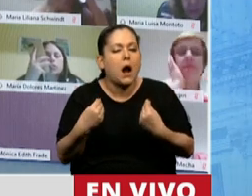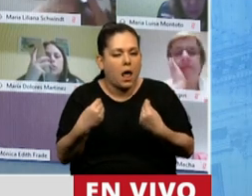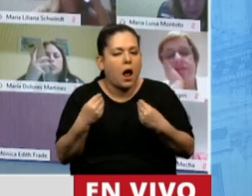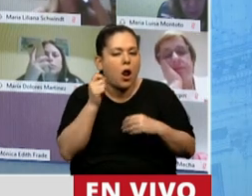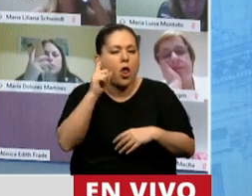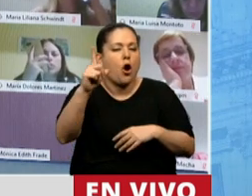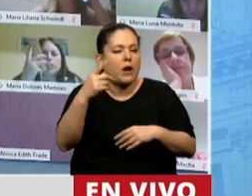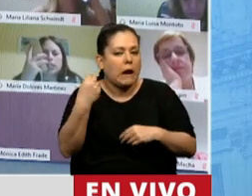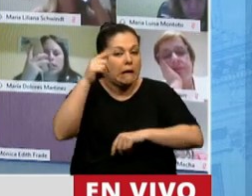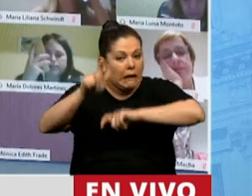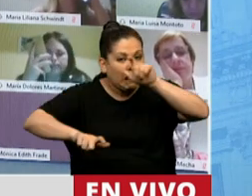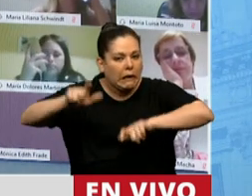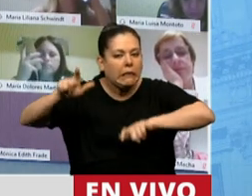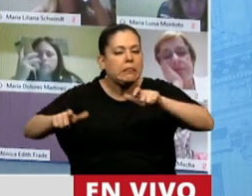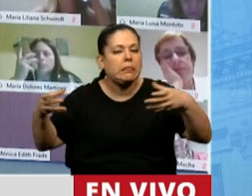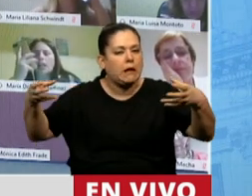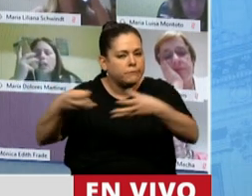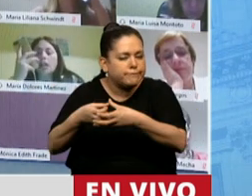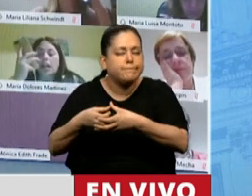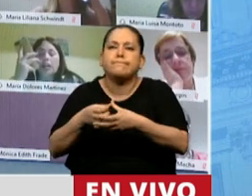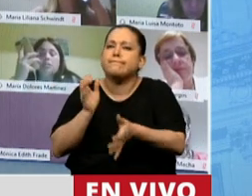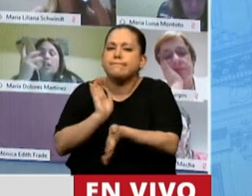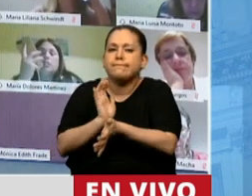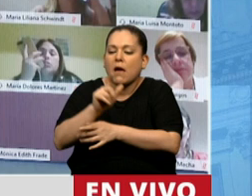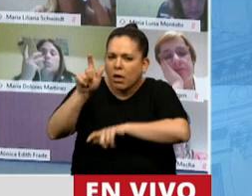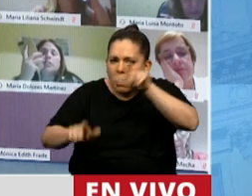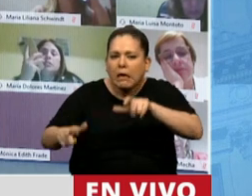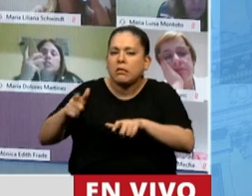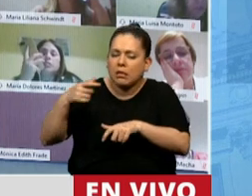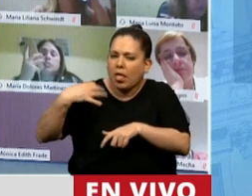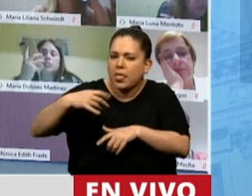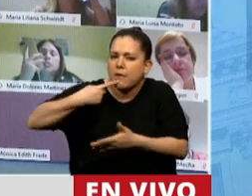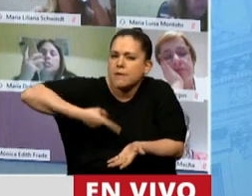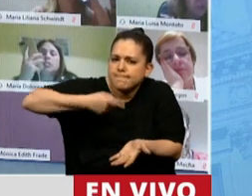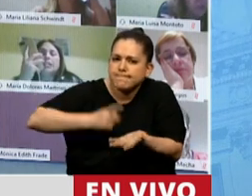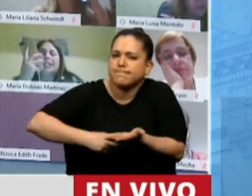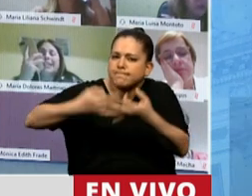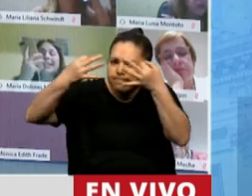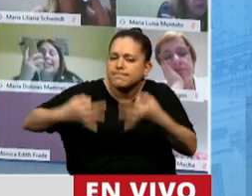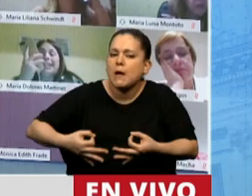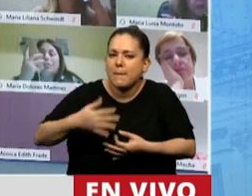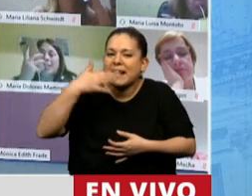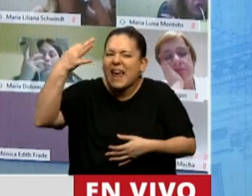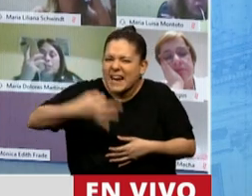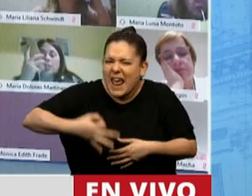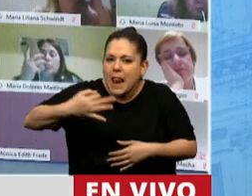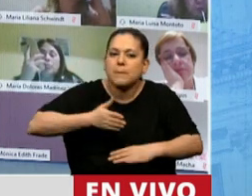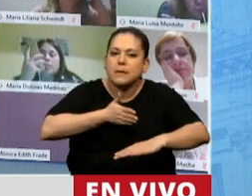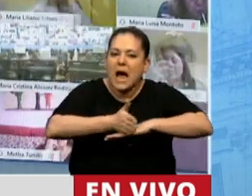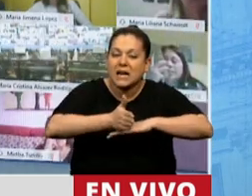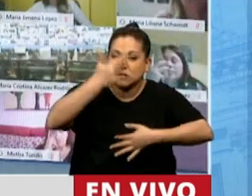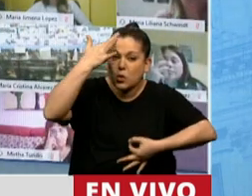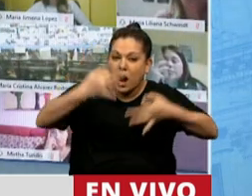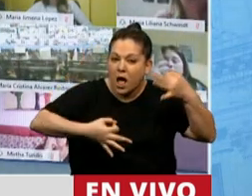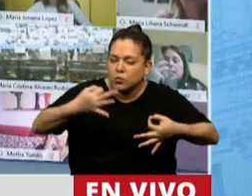a los operadores a los que tienen que tomar las decisiones para que el verdadero acceso a la